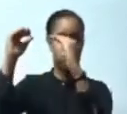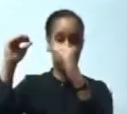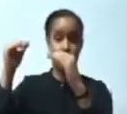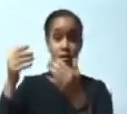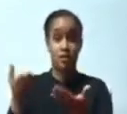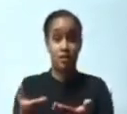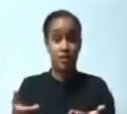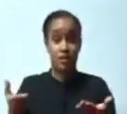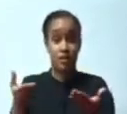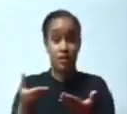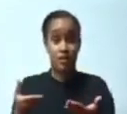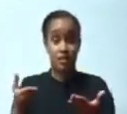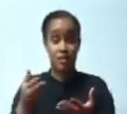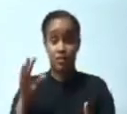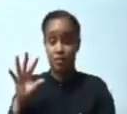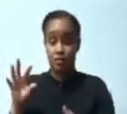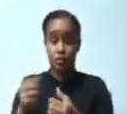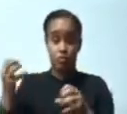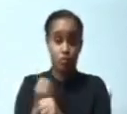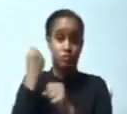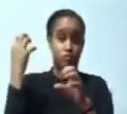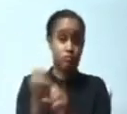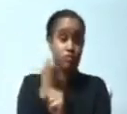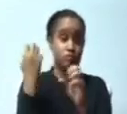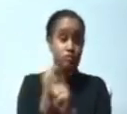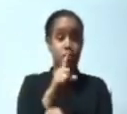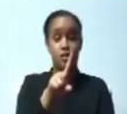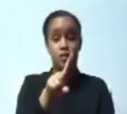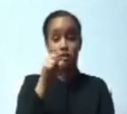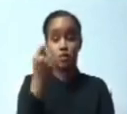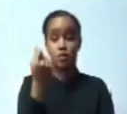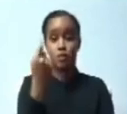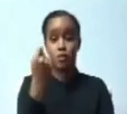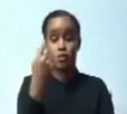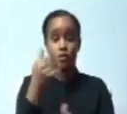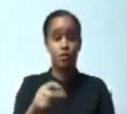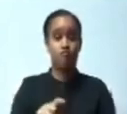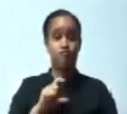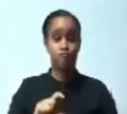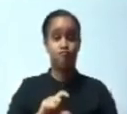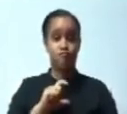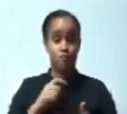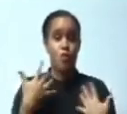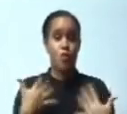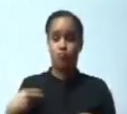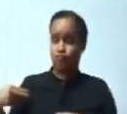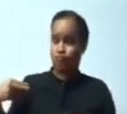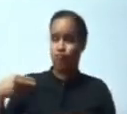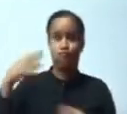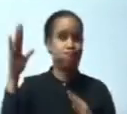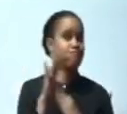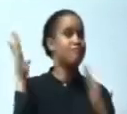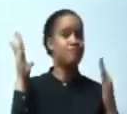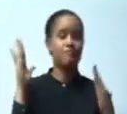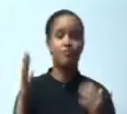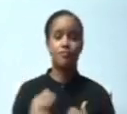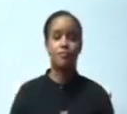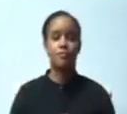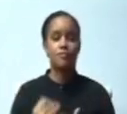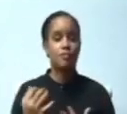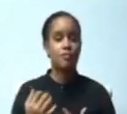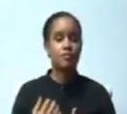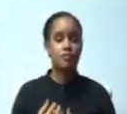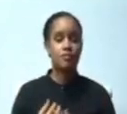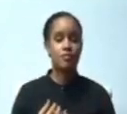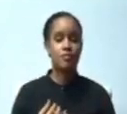tiene precedentes en la historia del deporte en la República Dominicana. Y cómo no aprovechar para dentro de esa